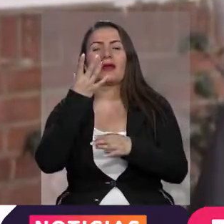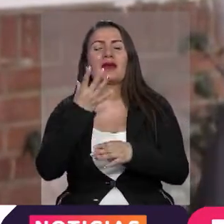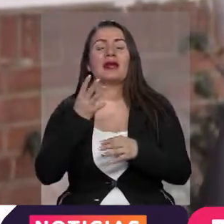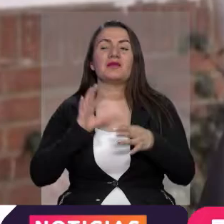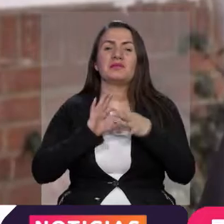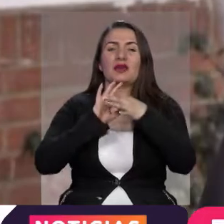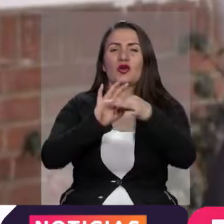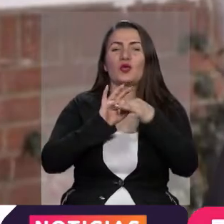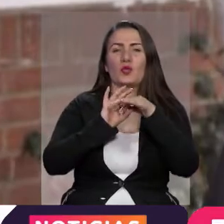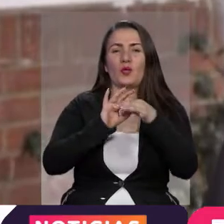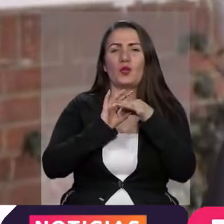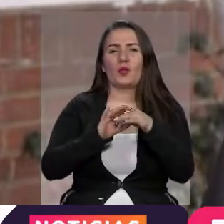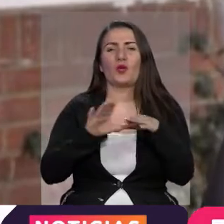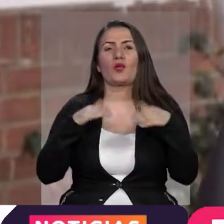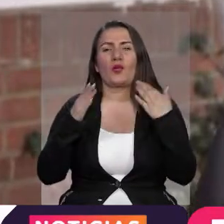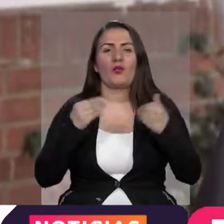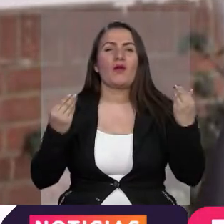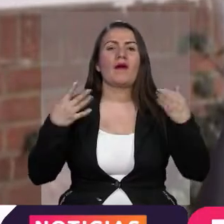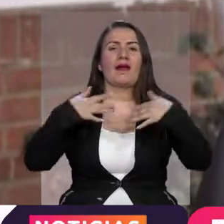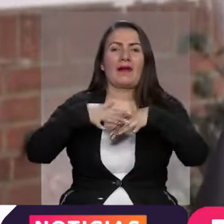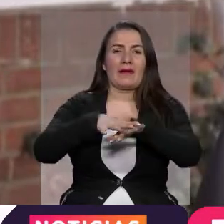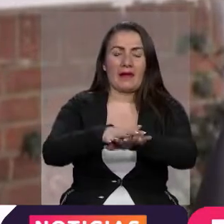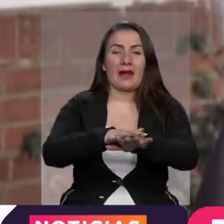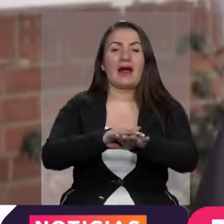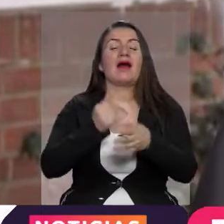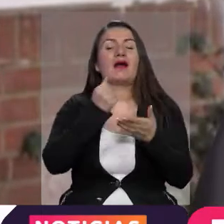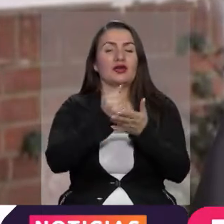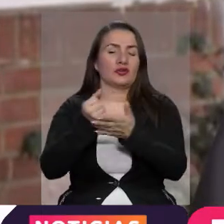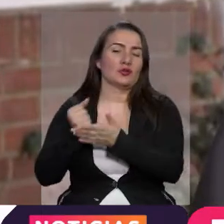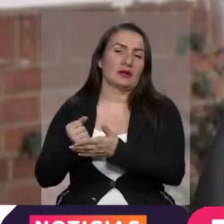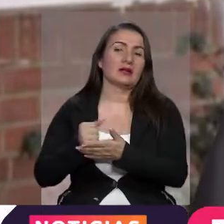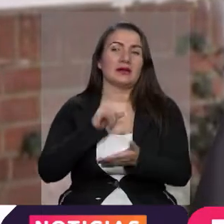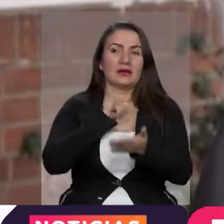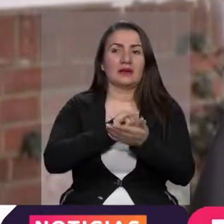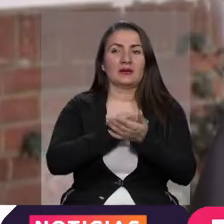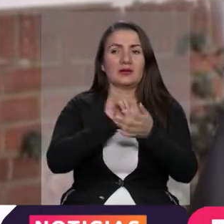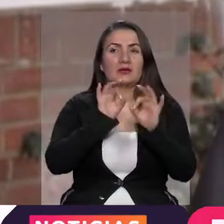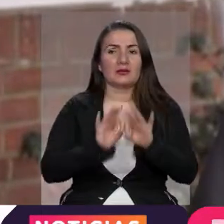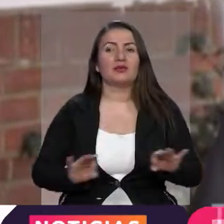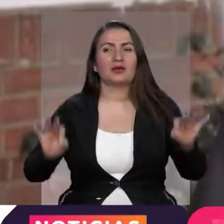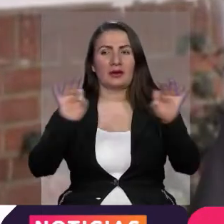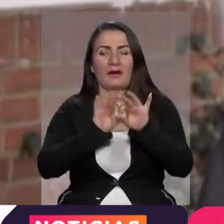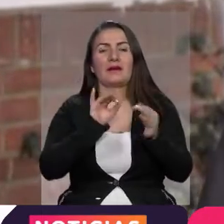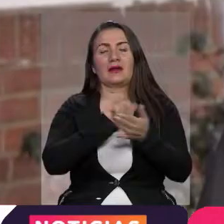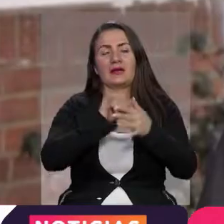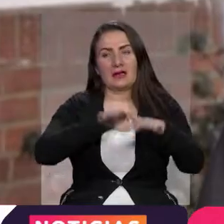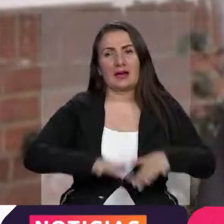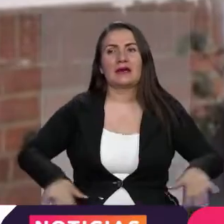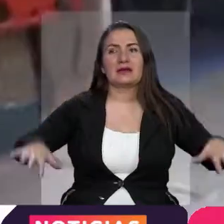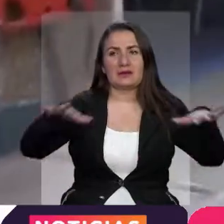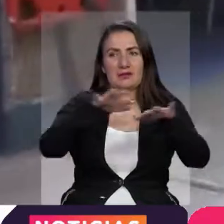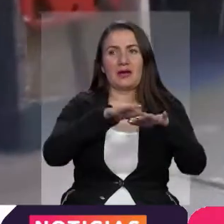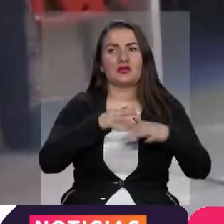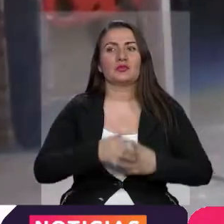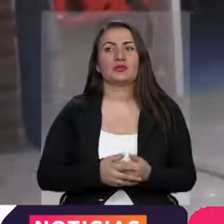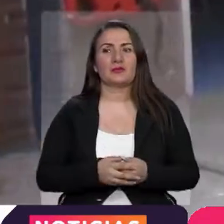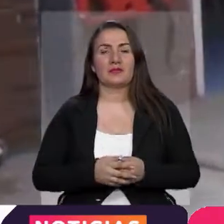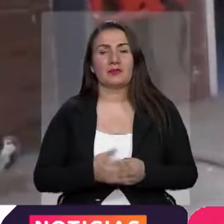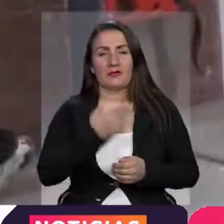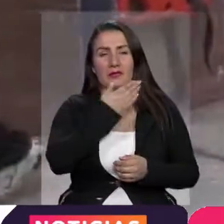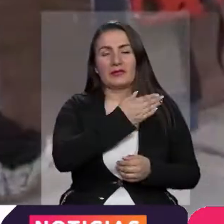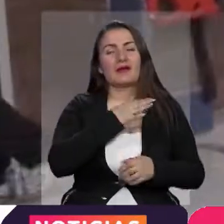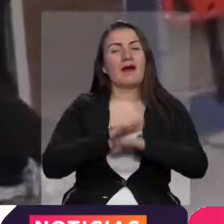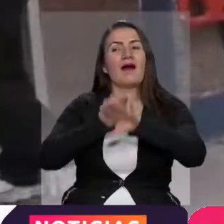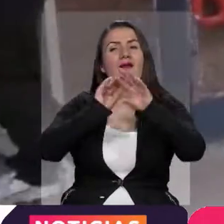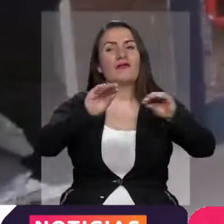esos vínculos o como esas redes para poder hacerlo. Entonces creo que lo más significativo fue el espacio que se generó como tal. Tatiana hace un